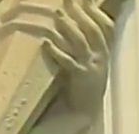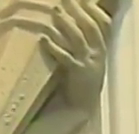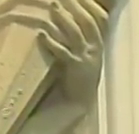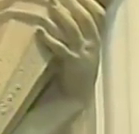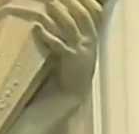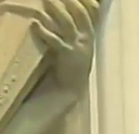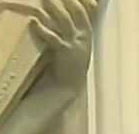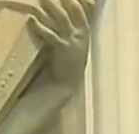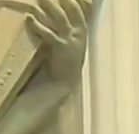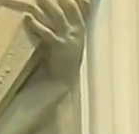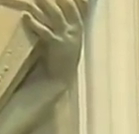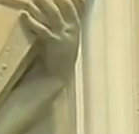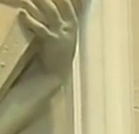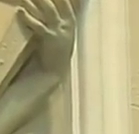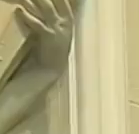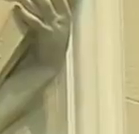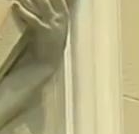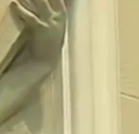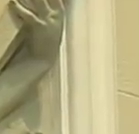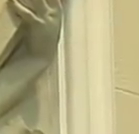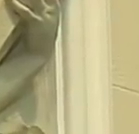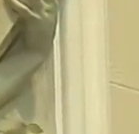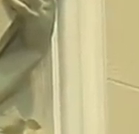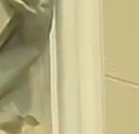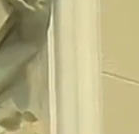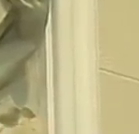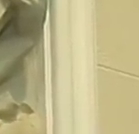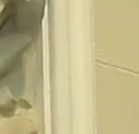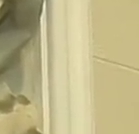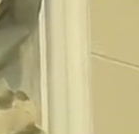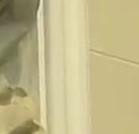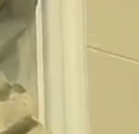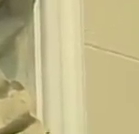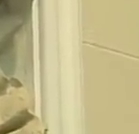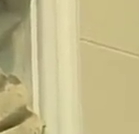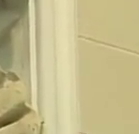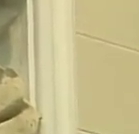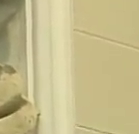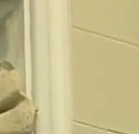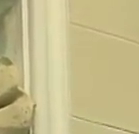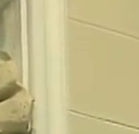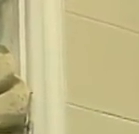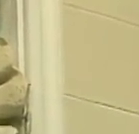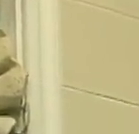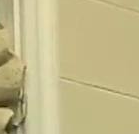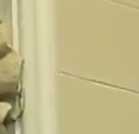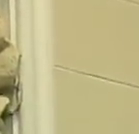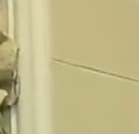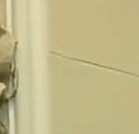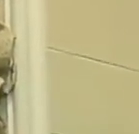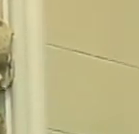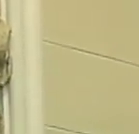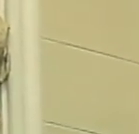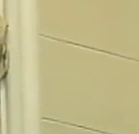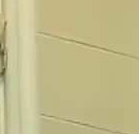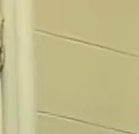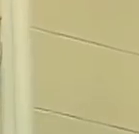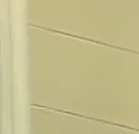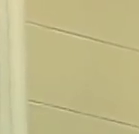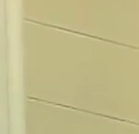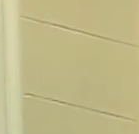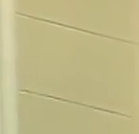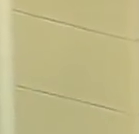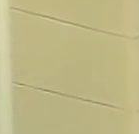a los integrantes de la oposición a suscribir el acuerdo de la paz y, por supuesto, rechazar toda acción injerencista por parte del